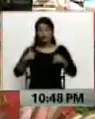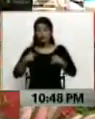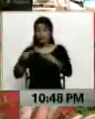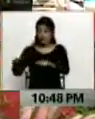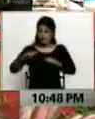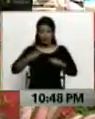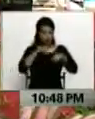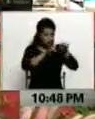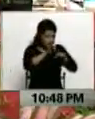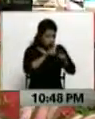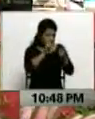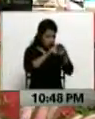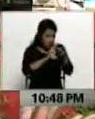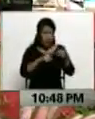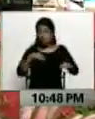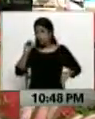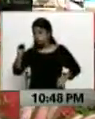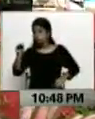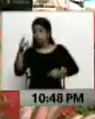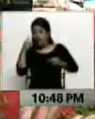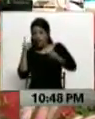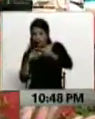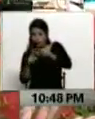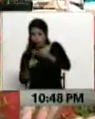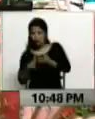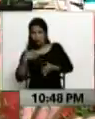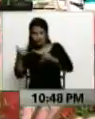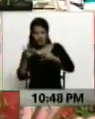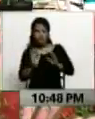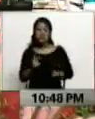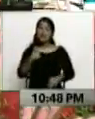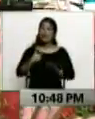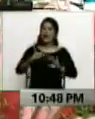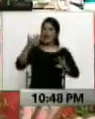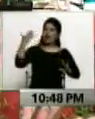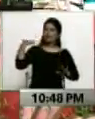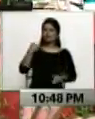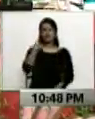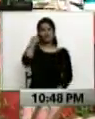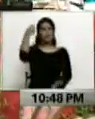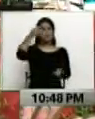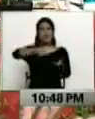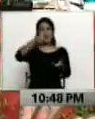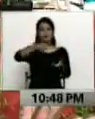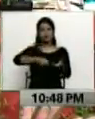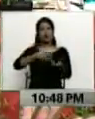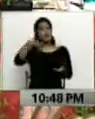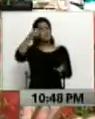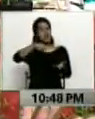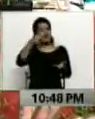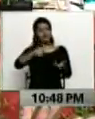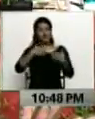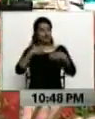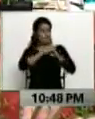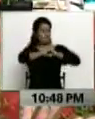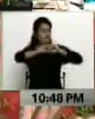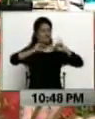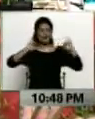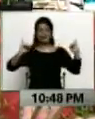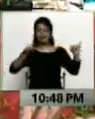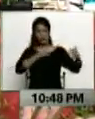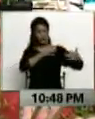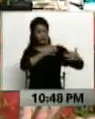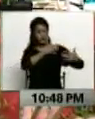bueno Yo también reviso y y les digo y lo fastidio no y yo decía pero Ajá Este programa yo lo voy a dejar hace algún